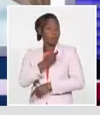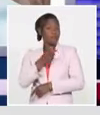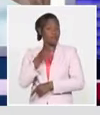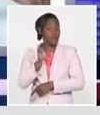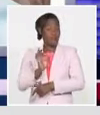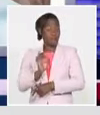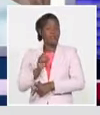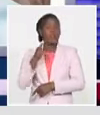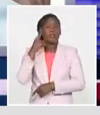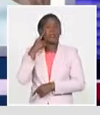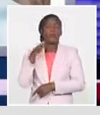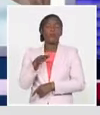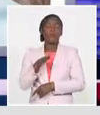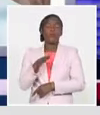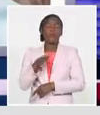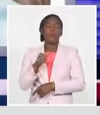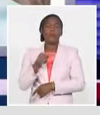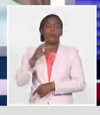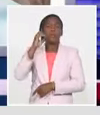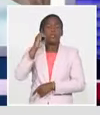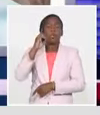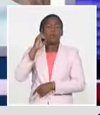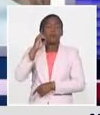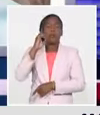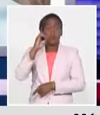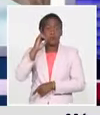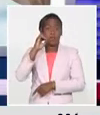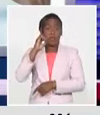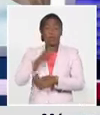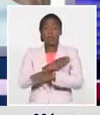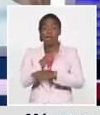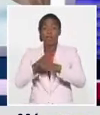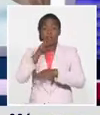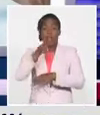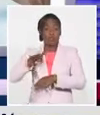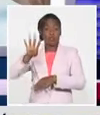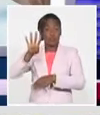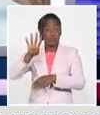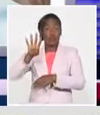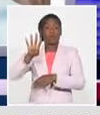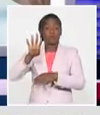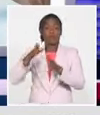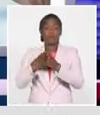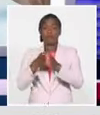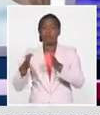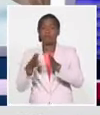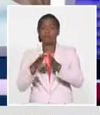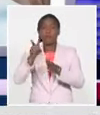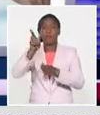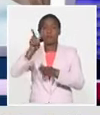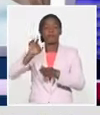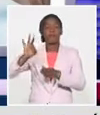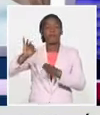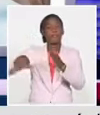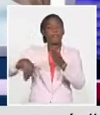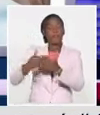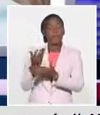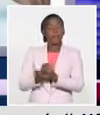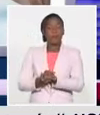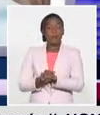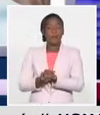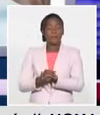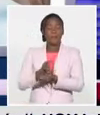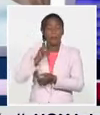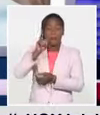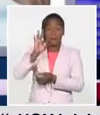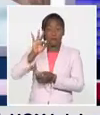0, 14 y 28 días. Es decir, en tan solo 28 días los individuos reciben las 3 dosis